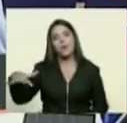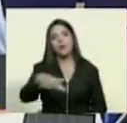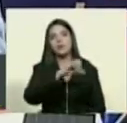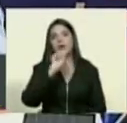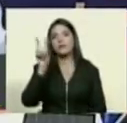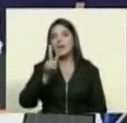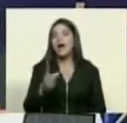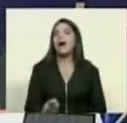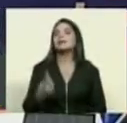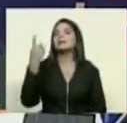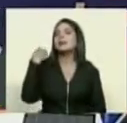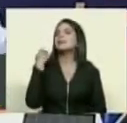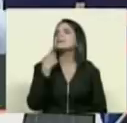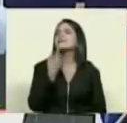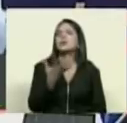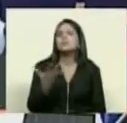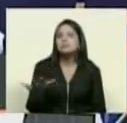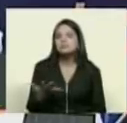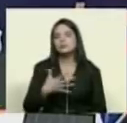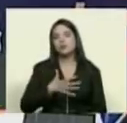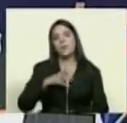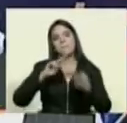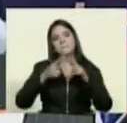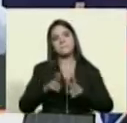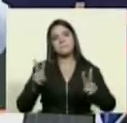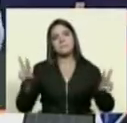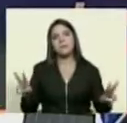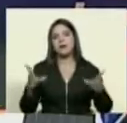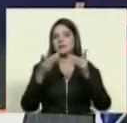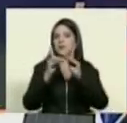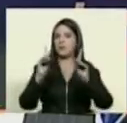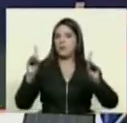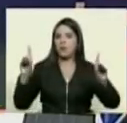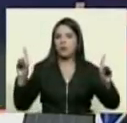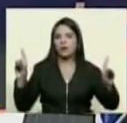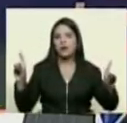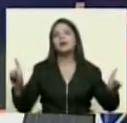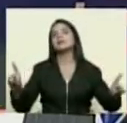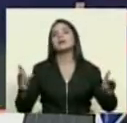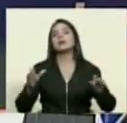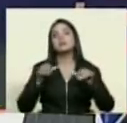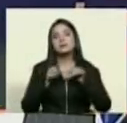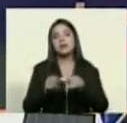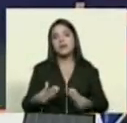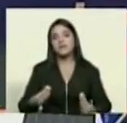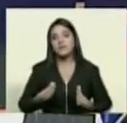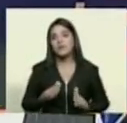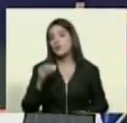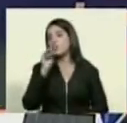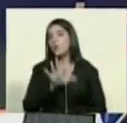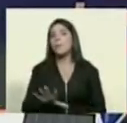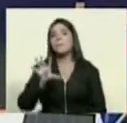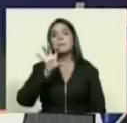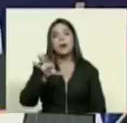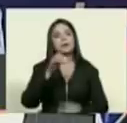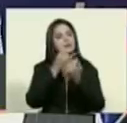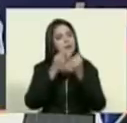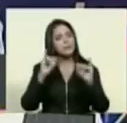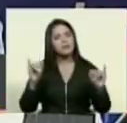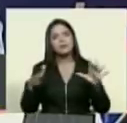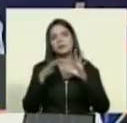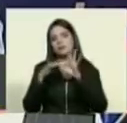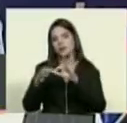Venezuela que ayer les dijo, quiero paz, quiero democracia, quiero seguir viviendo en un país independiente,